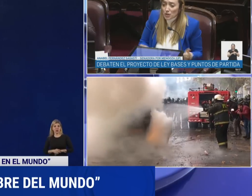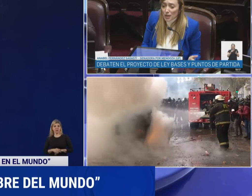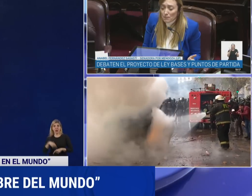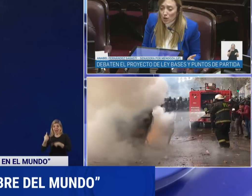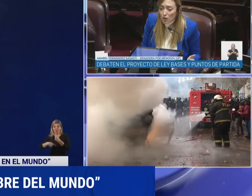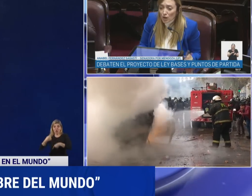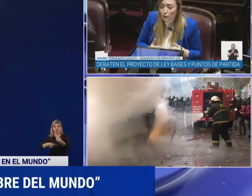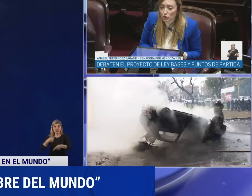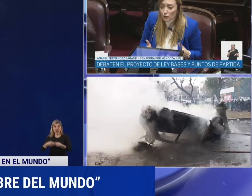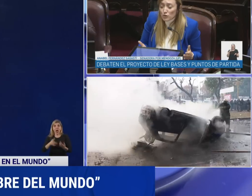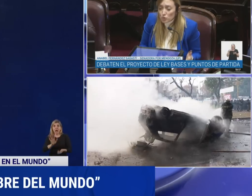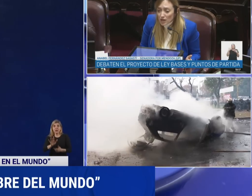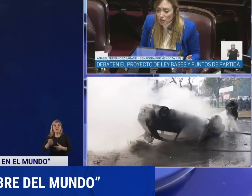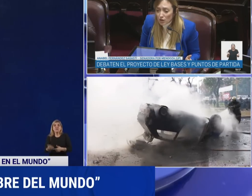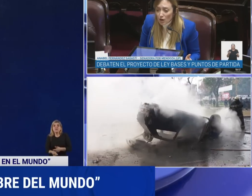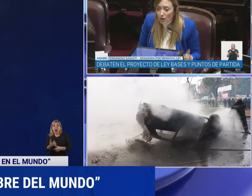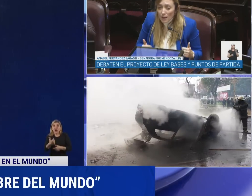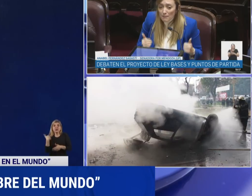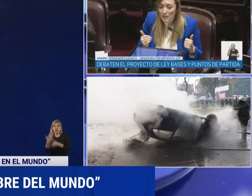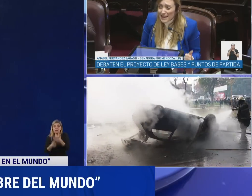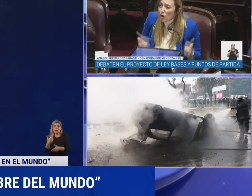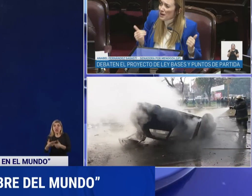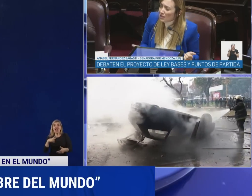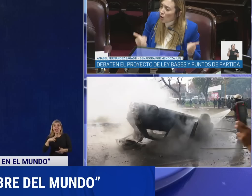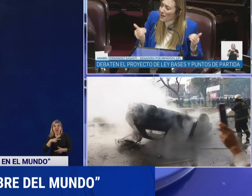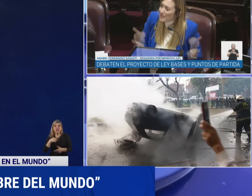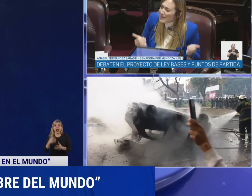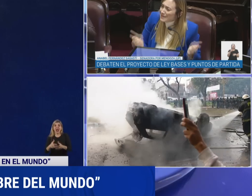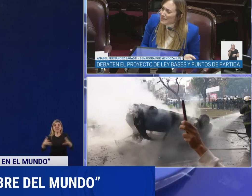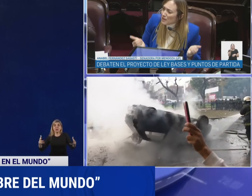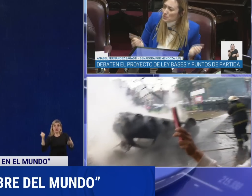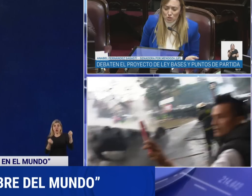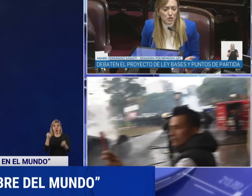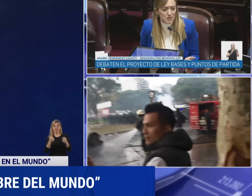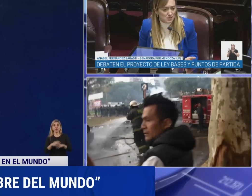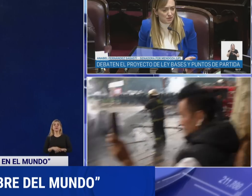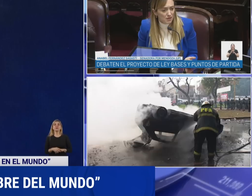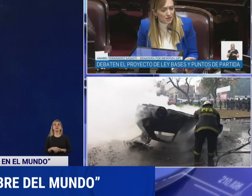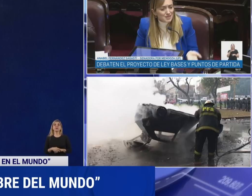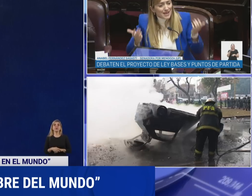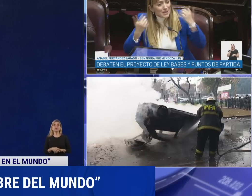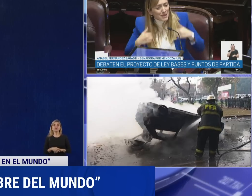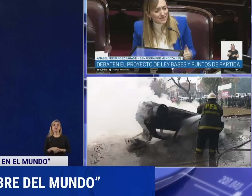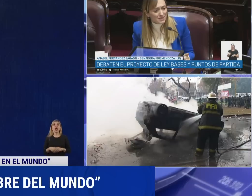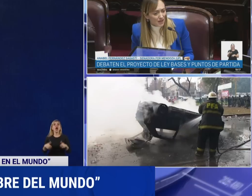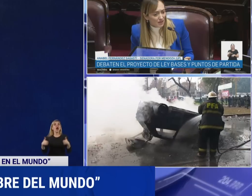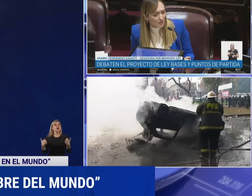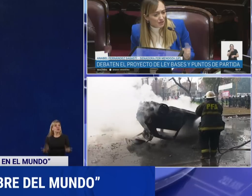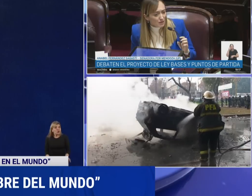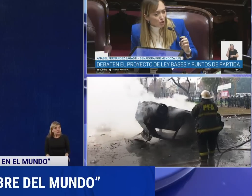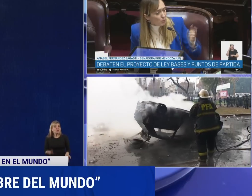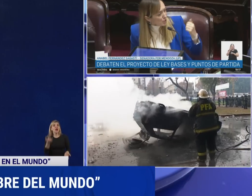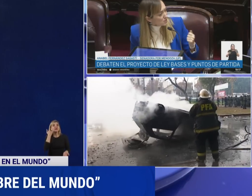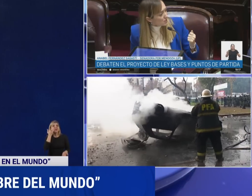reproducirlo. Eso facilita el proceso de generación de riqueza y crecimiento económico. Es decir, ya han hecho el trabajo